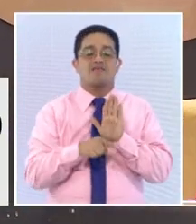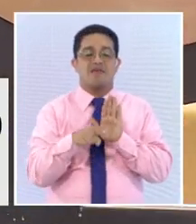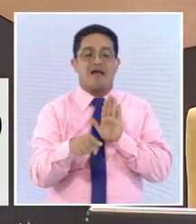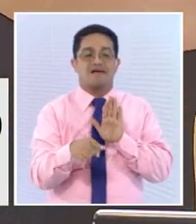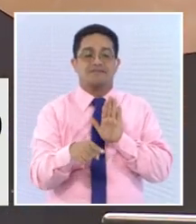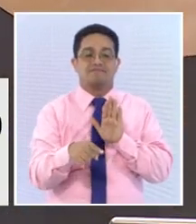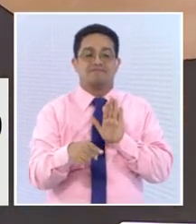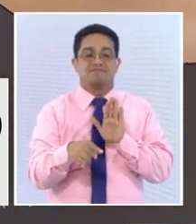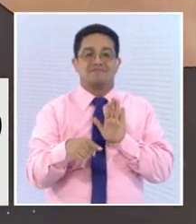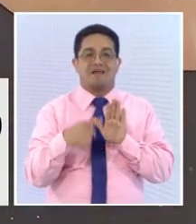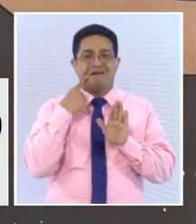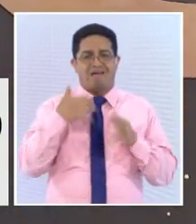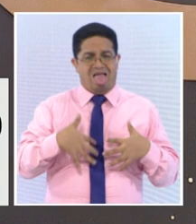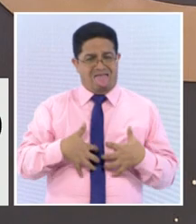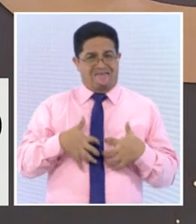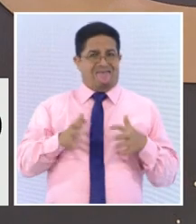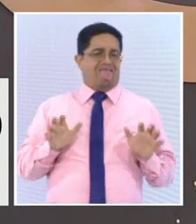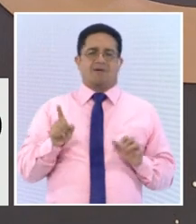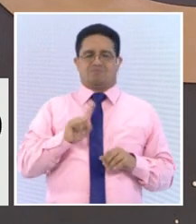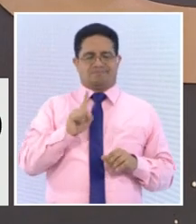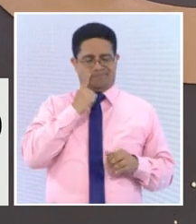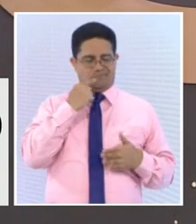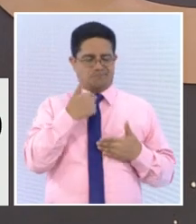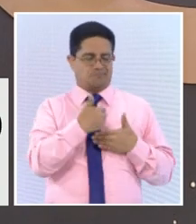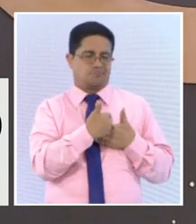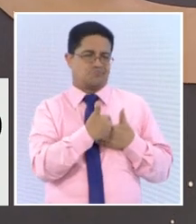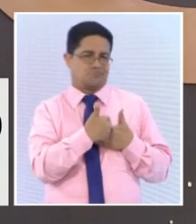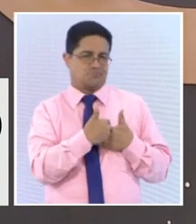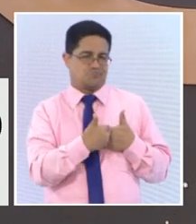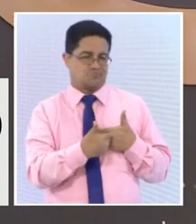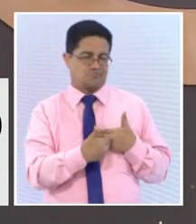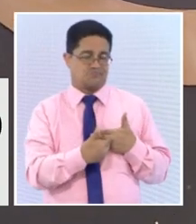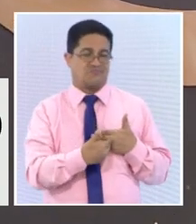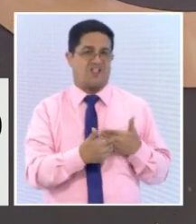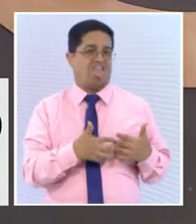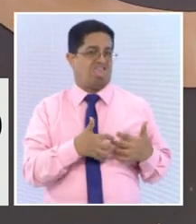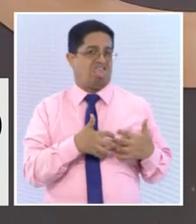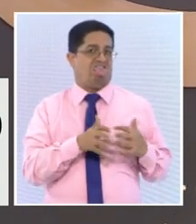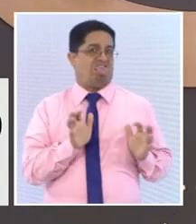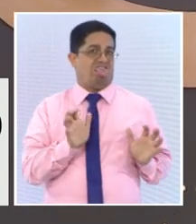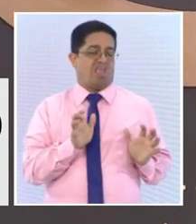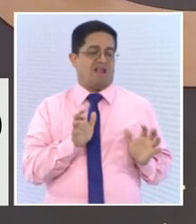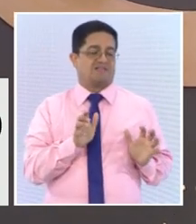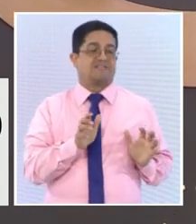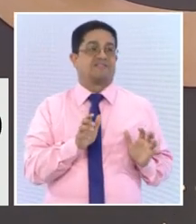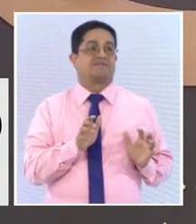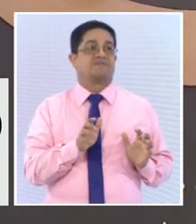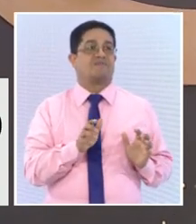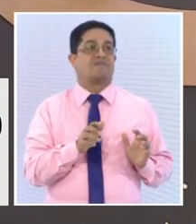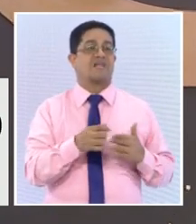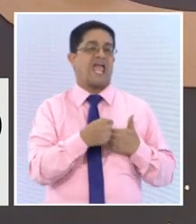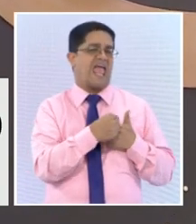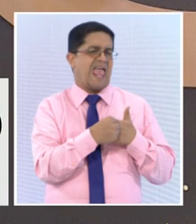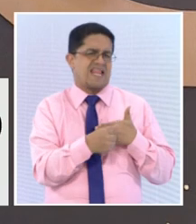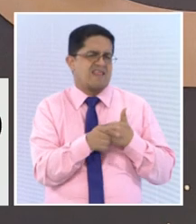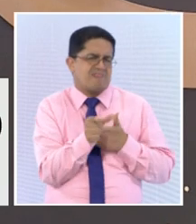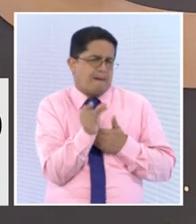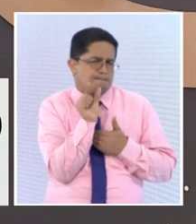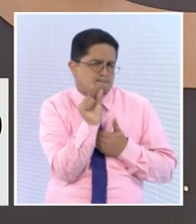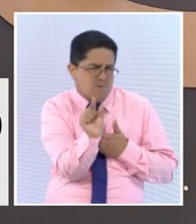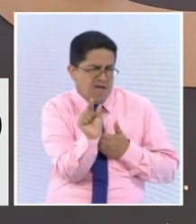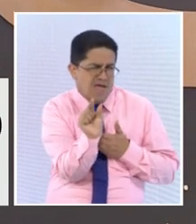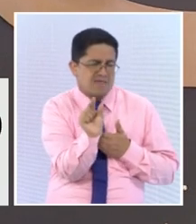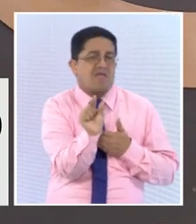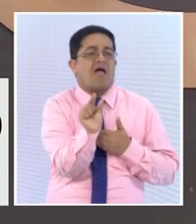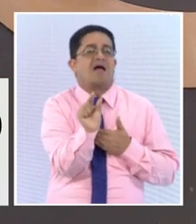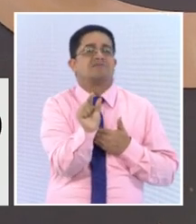de forma intermuscular o no abordamos directamente a través de un músculo. Las heridas son más pequeñas que